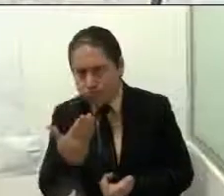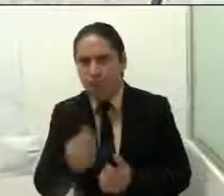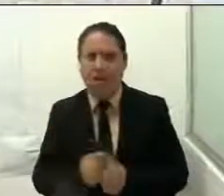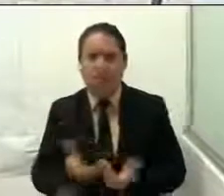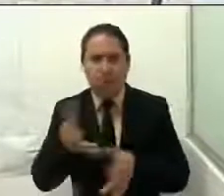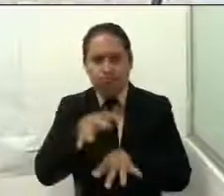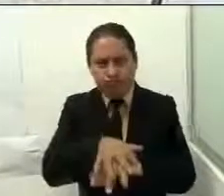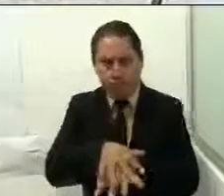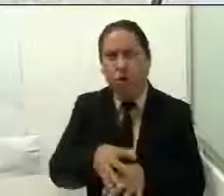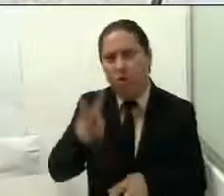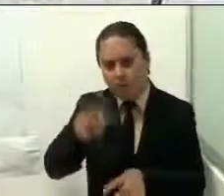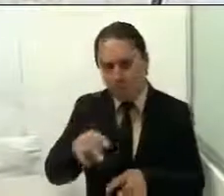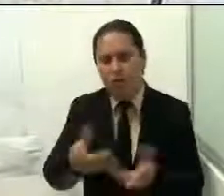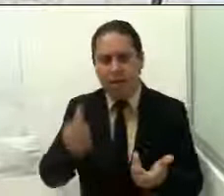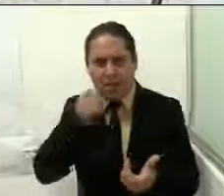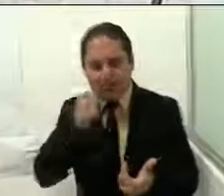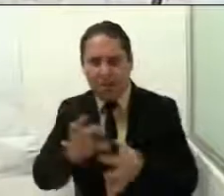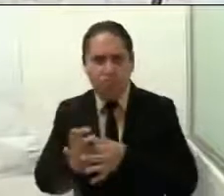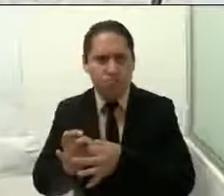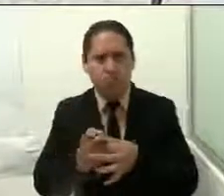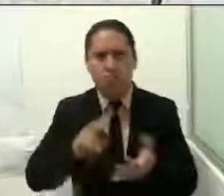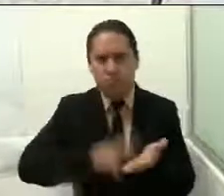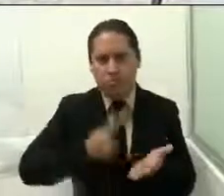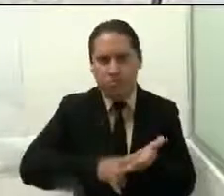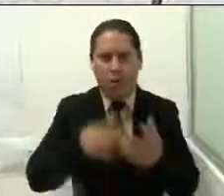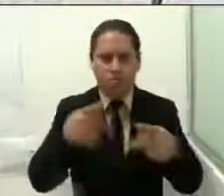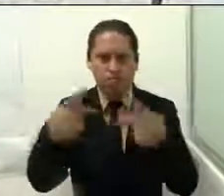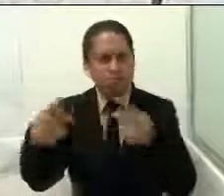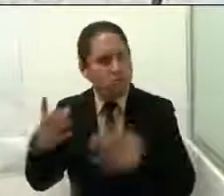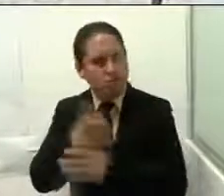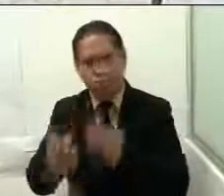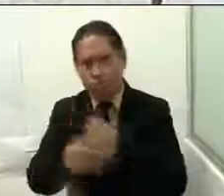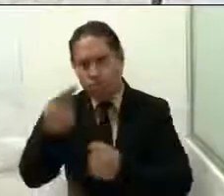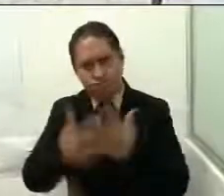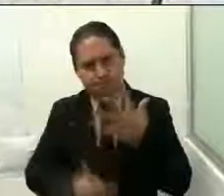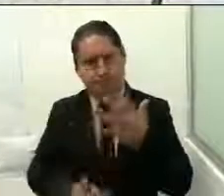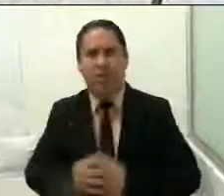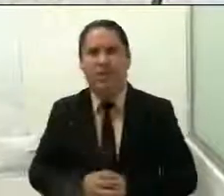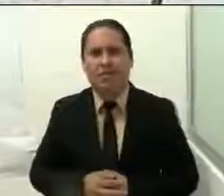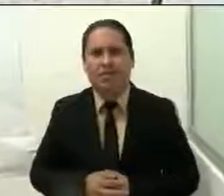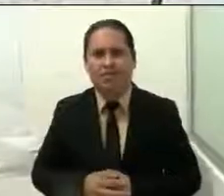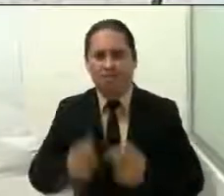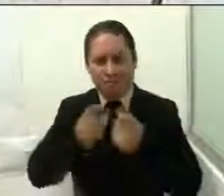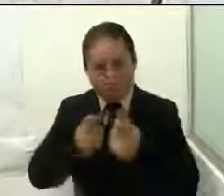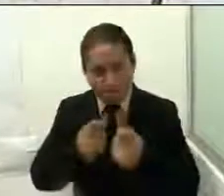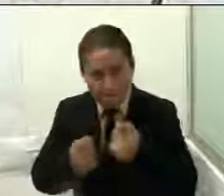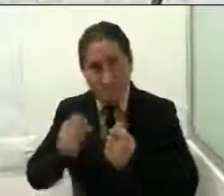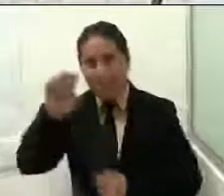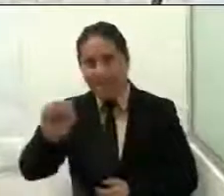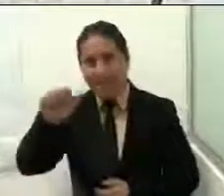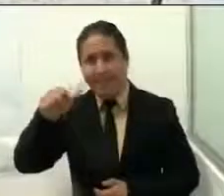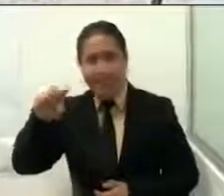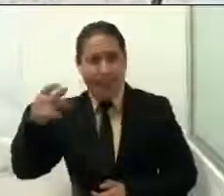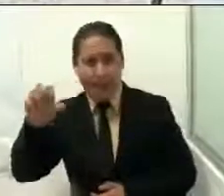productor a la cadena de valor y comercialización gestiones conjuntas con sagarpa